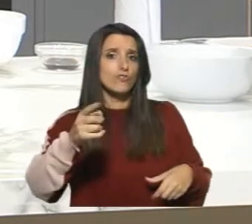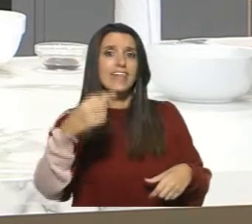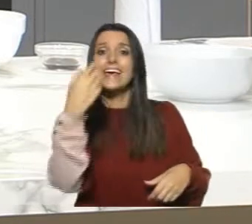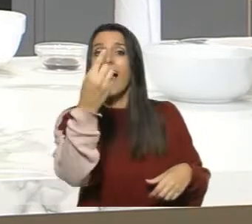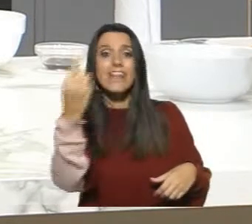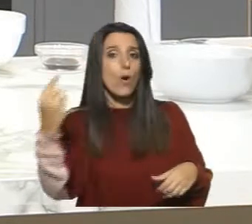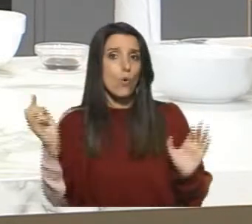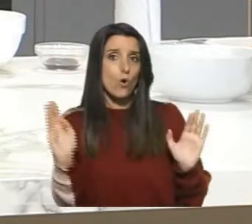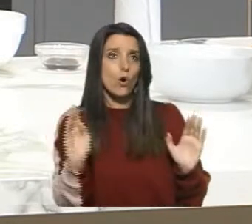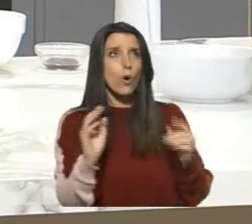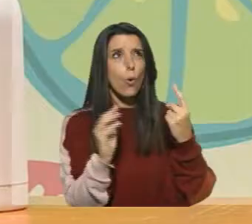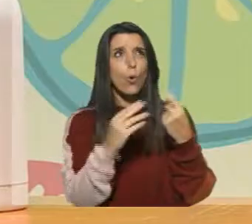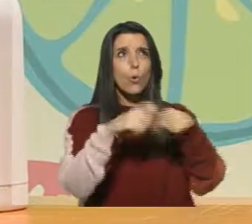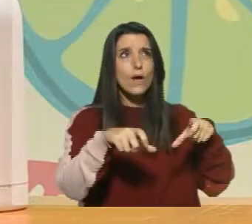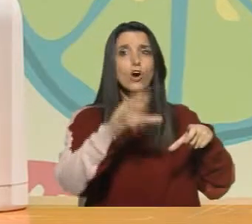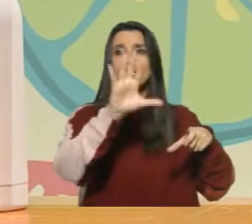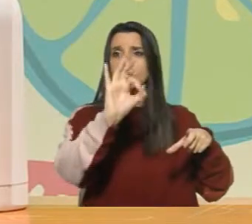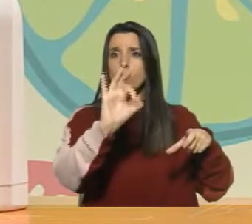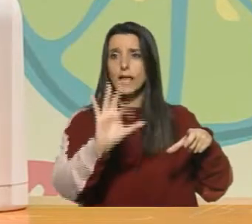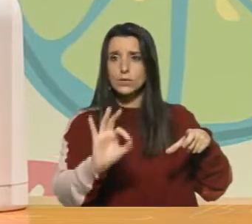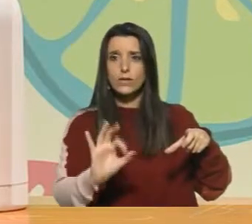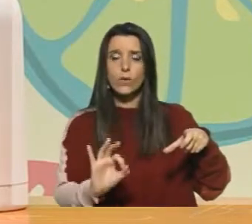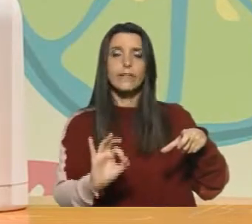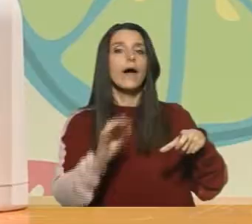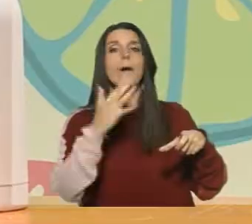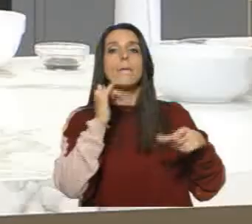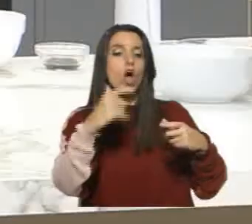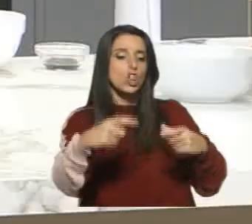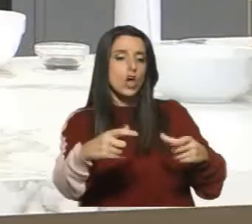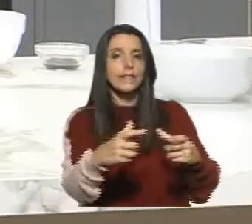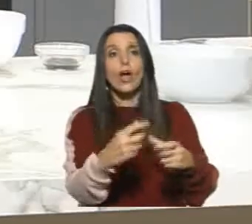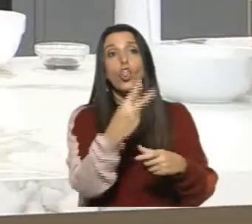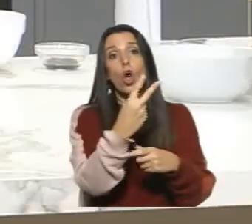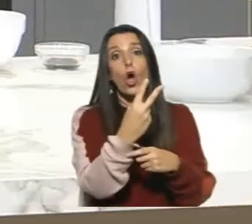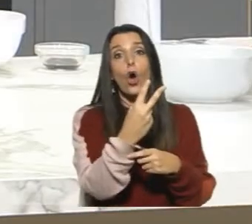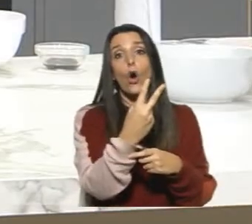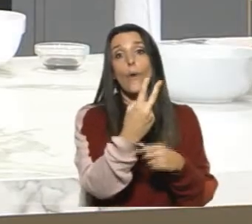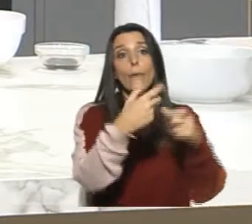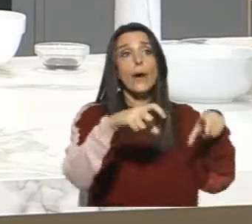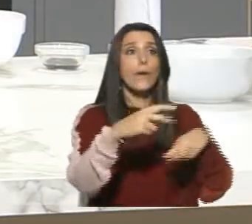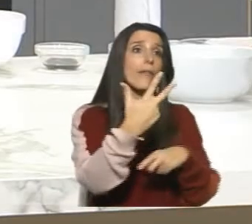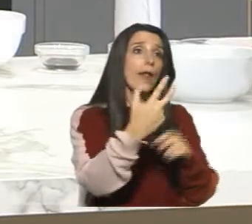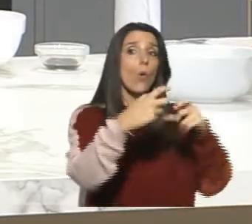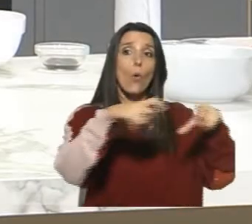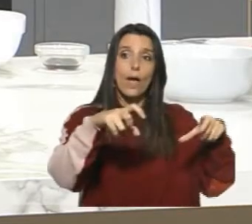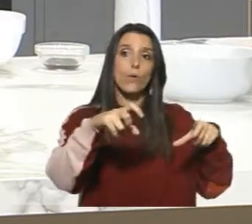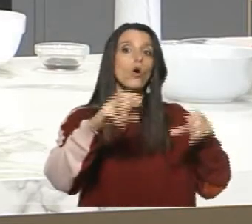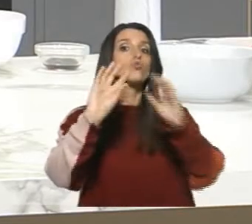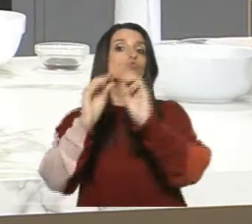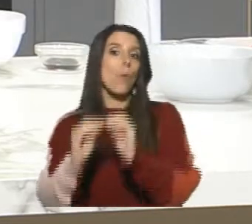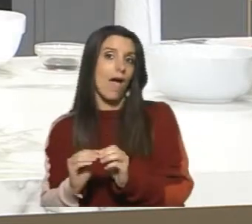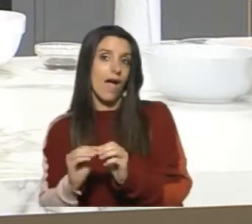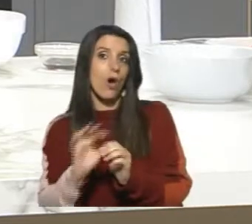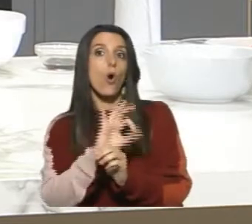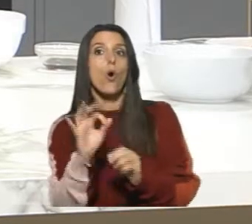Por cada huevo 50 gramos. 50 gramos. Si querés hacer una chiquitita, lo haces con dos o con tres, como esta que yo tengo acá, que es con tres. Y si no,